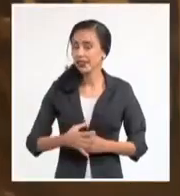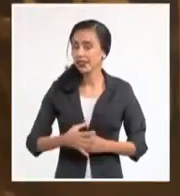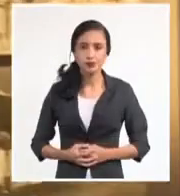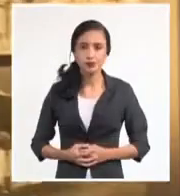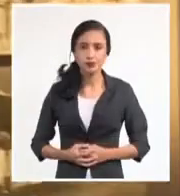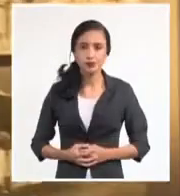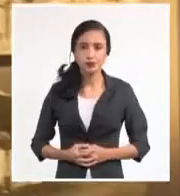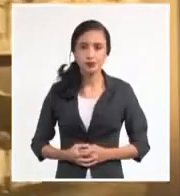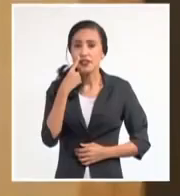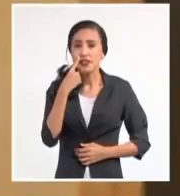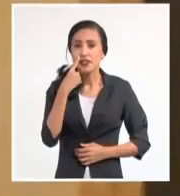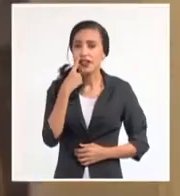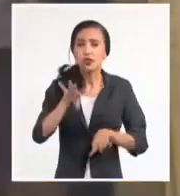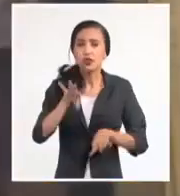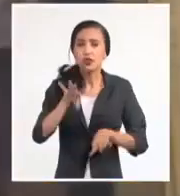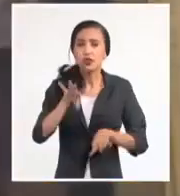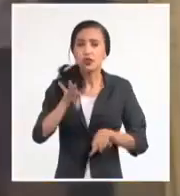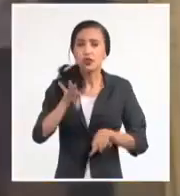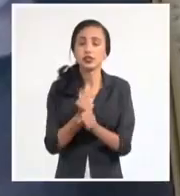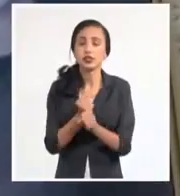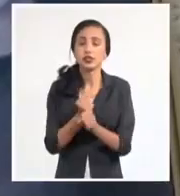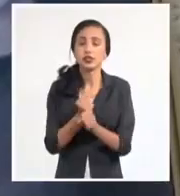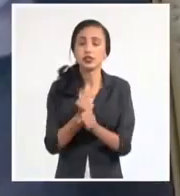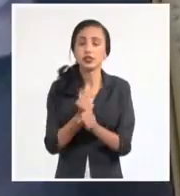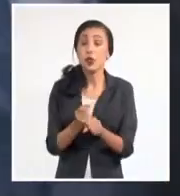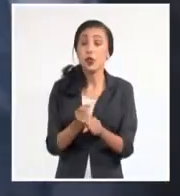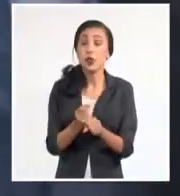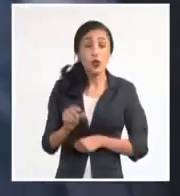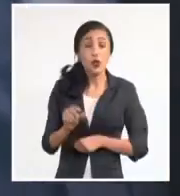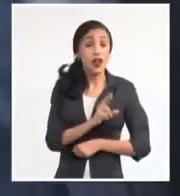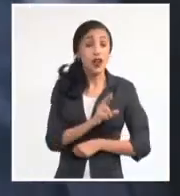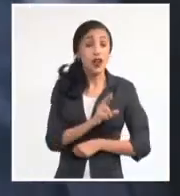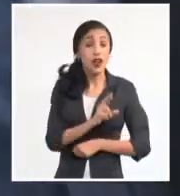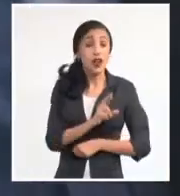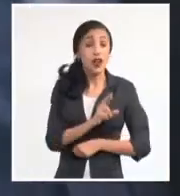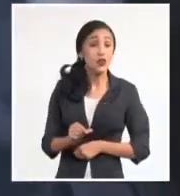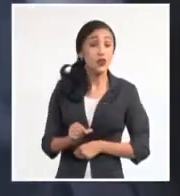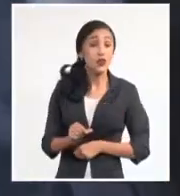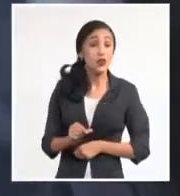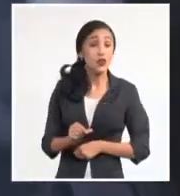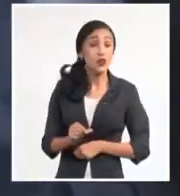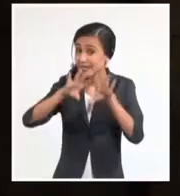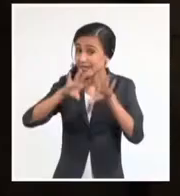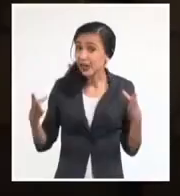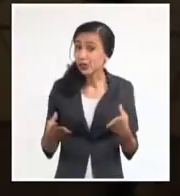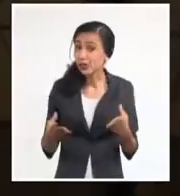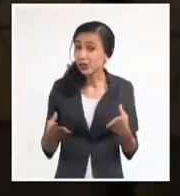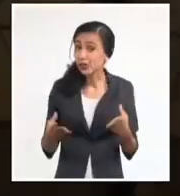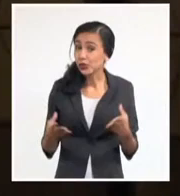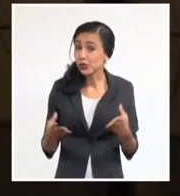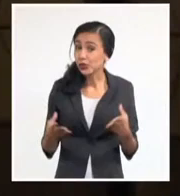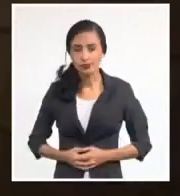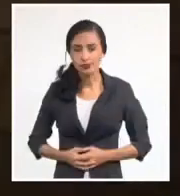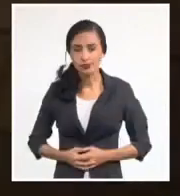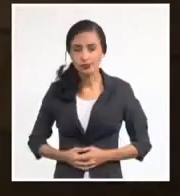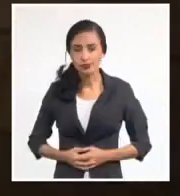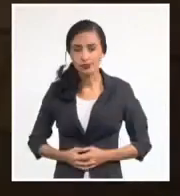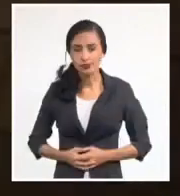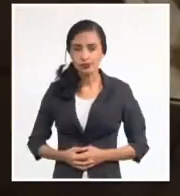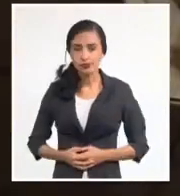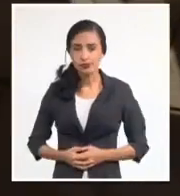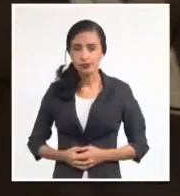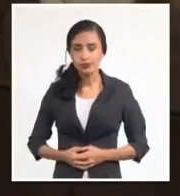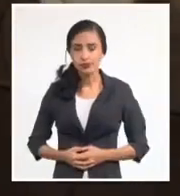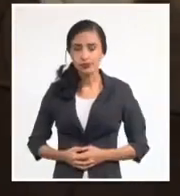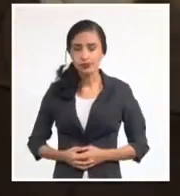la esencia imperecedera de un revolucionario inigualable que seguirá siendo alma de la nación. El comandante en jefe